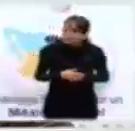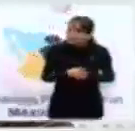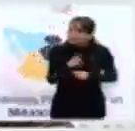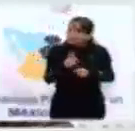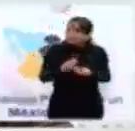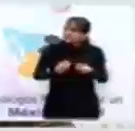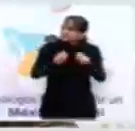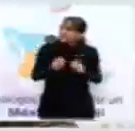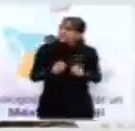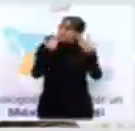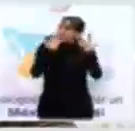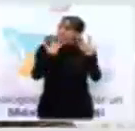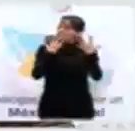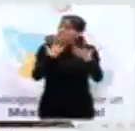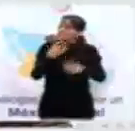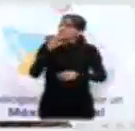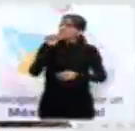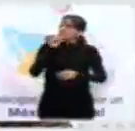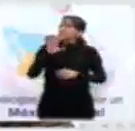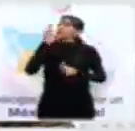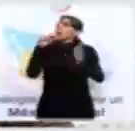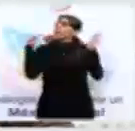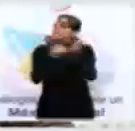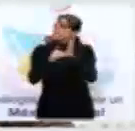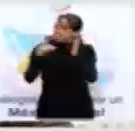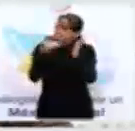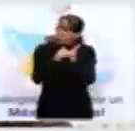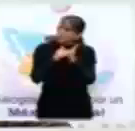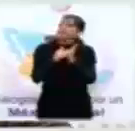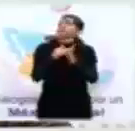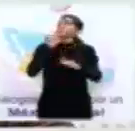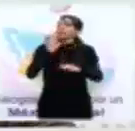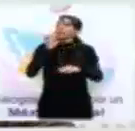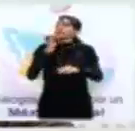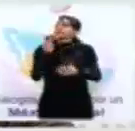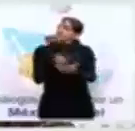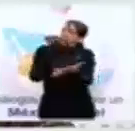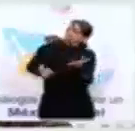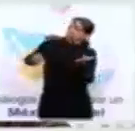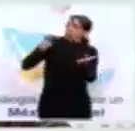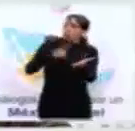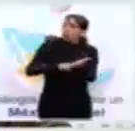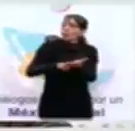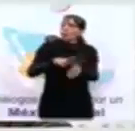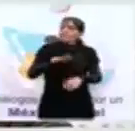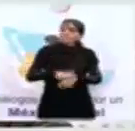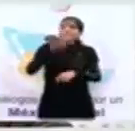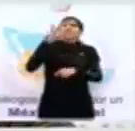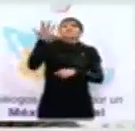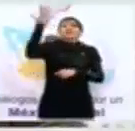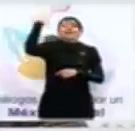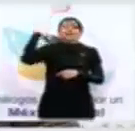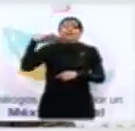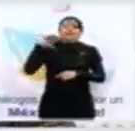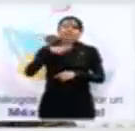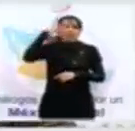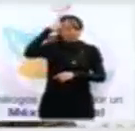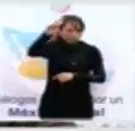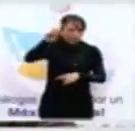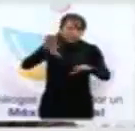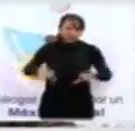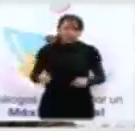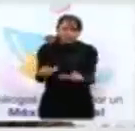millones, ¿no? Si consideráramos eso solamente lo rural, es decir, 2 veces más que lo que existía. Y en términos de